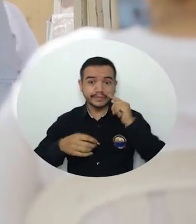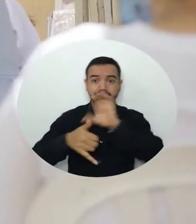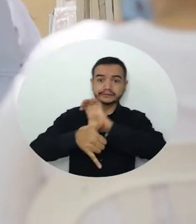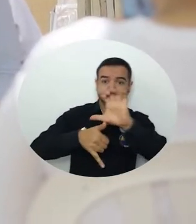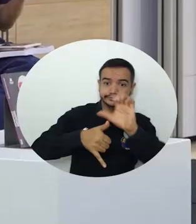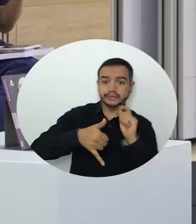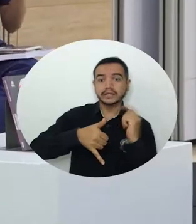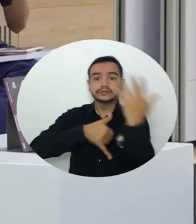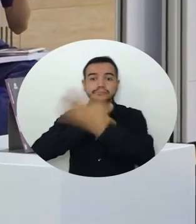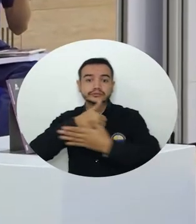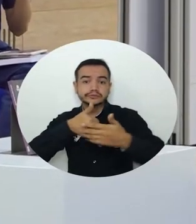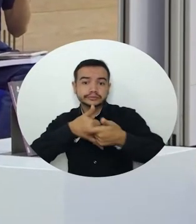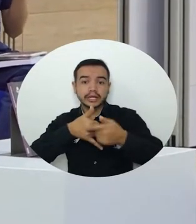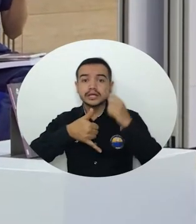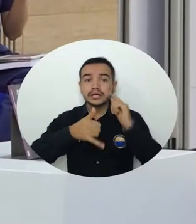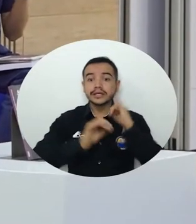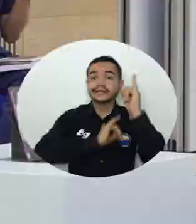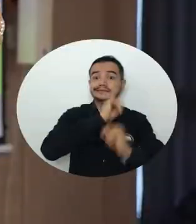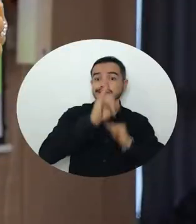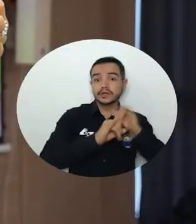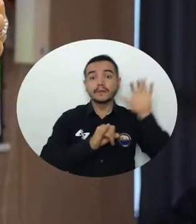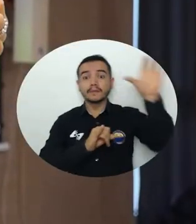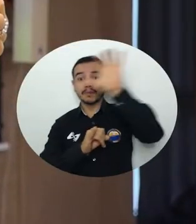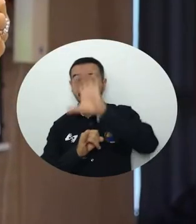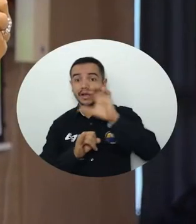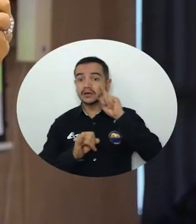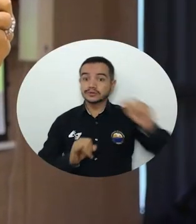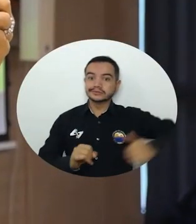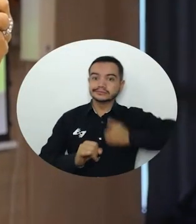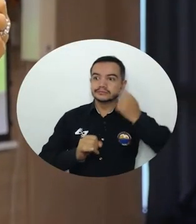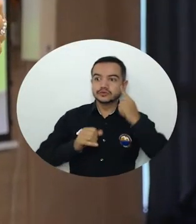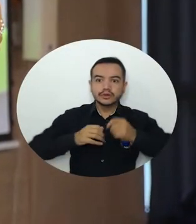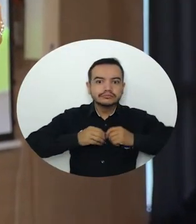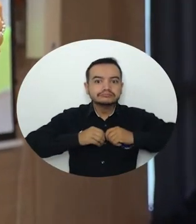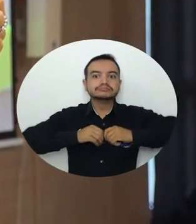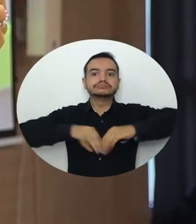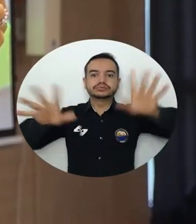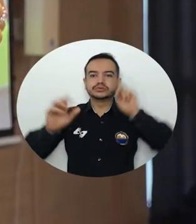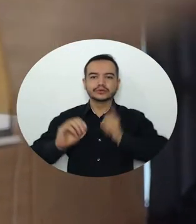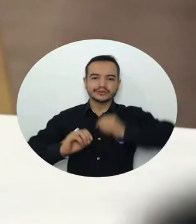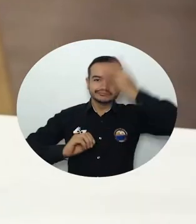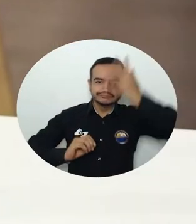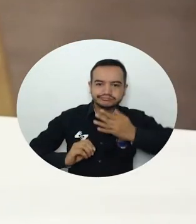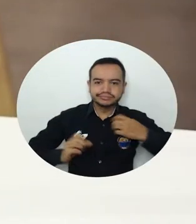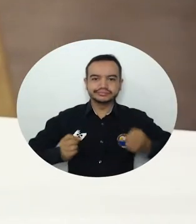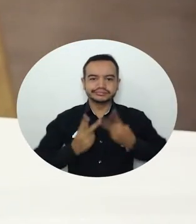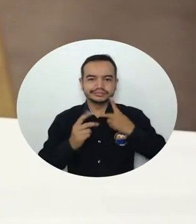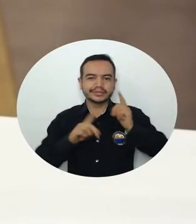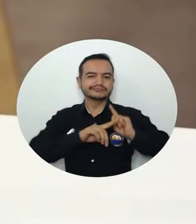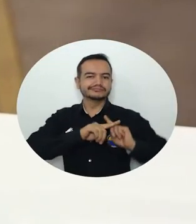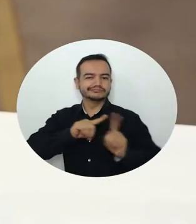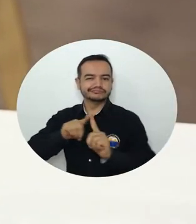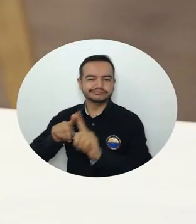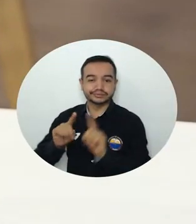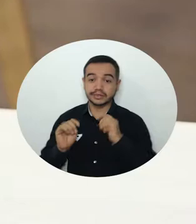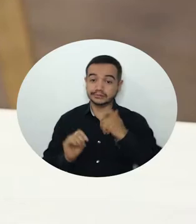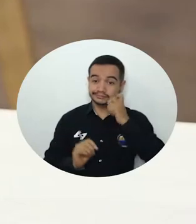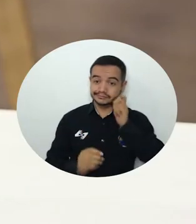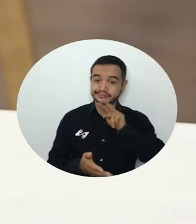sus obras, aprovechando los escenarios físicos y las plataformas digitales de transmisión.